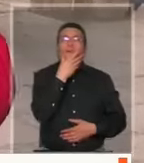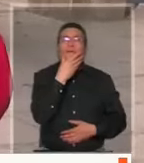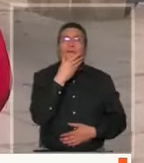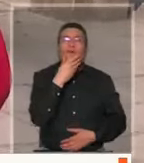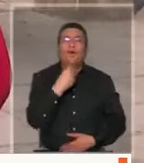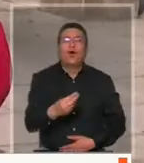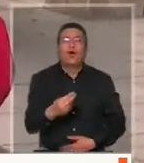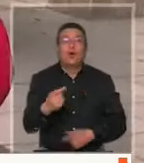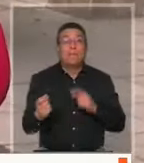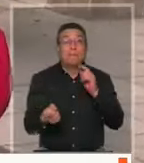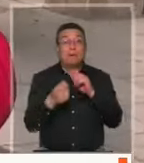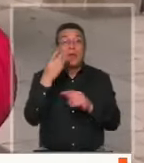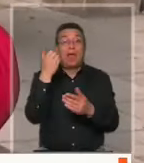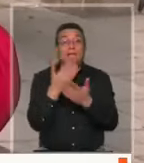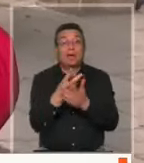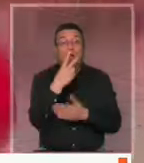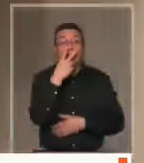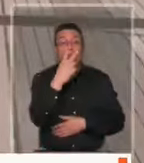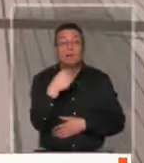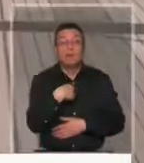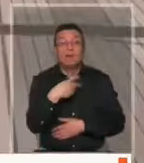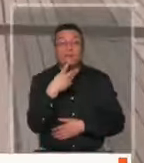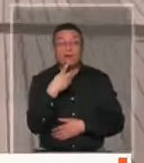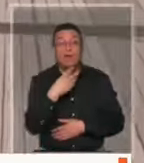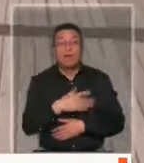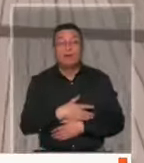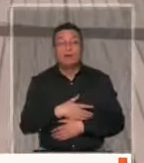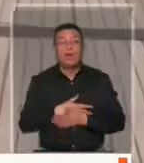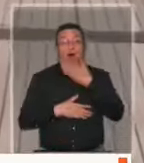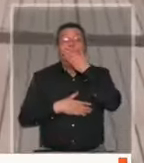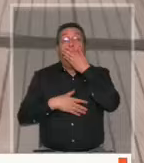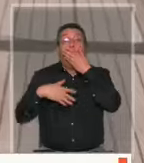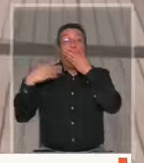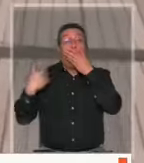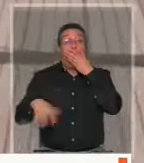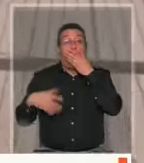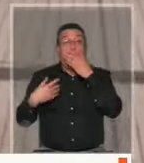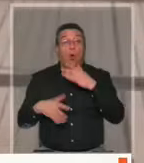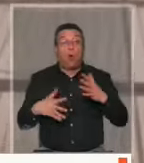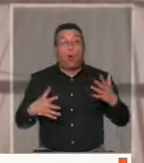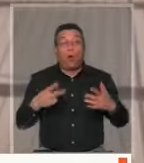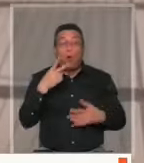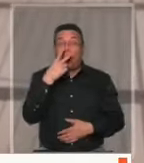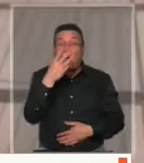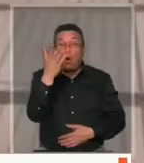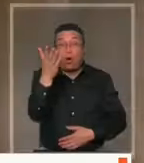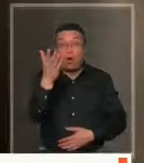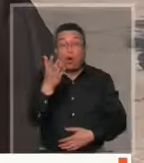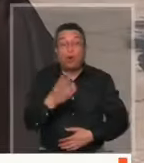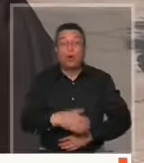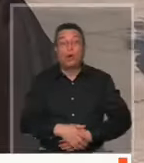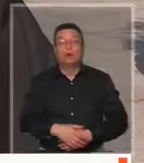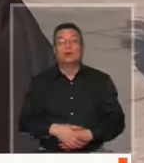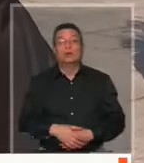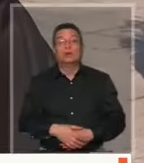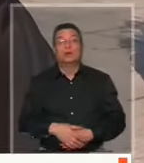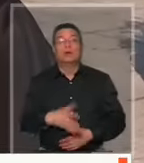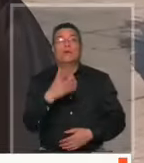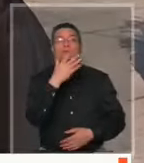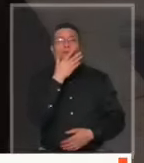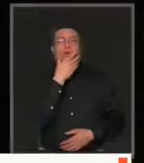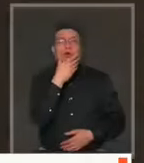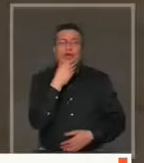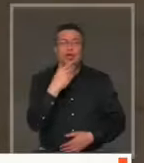¡Maravilloso! Primera vez que lo veo en mi vida. ¡Oh! ¡Sí se nota! ¡Qué